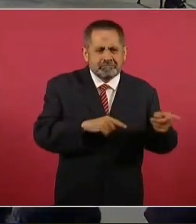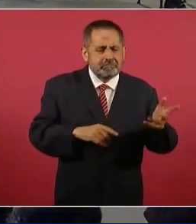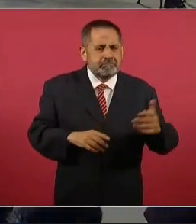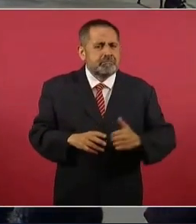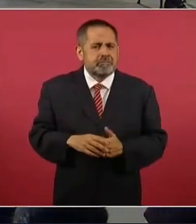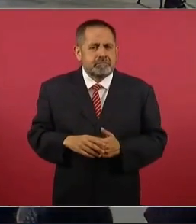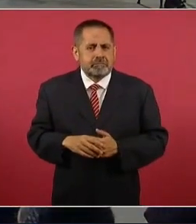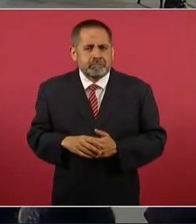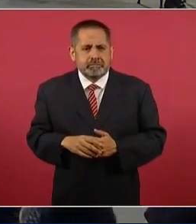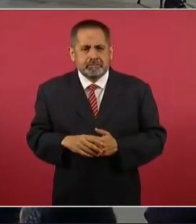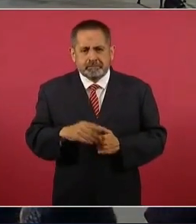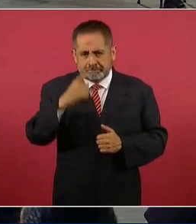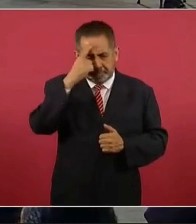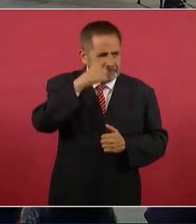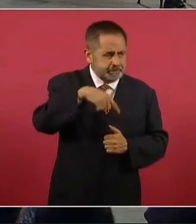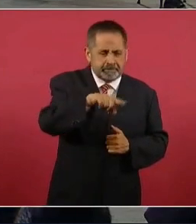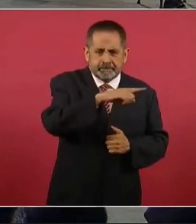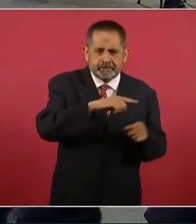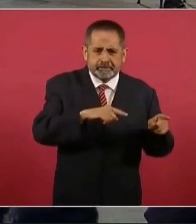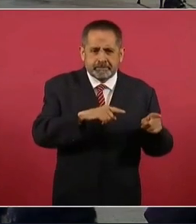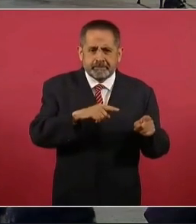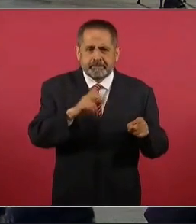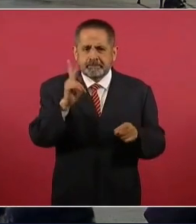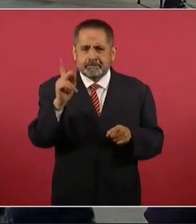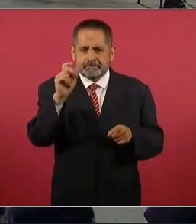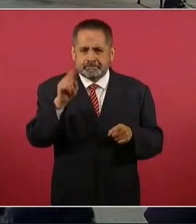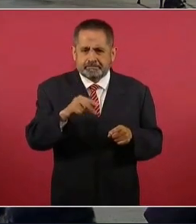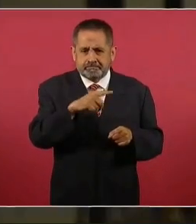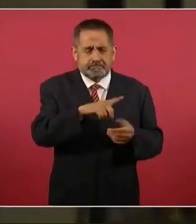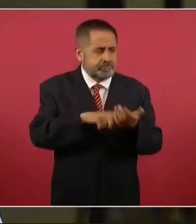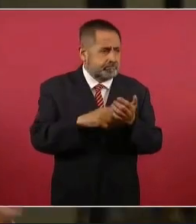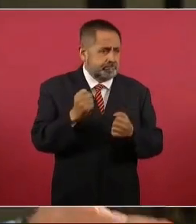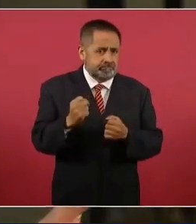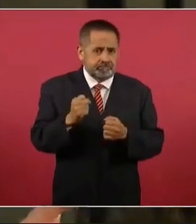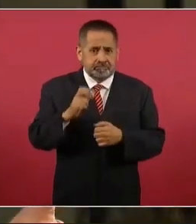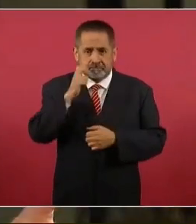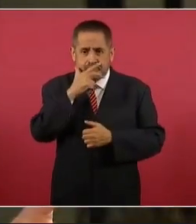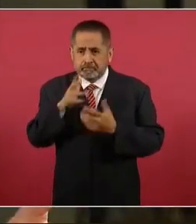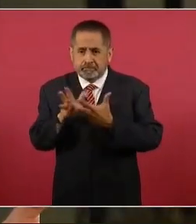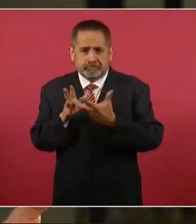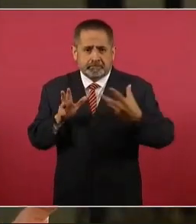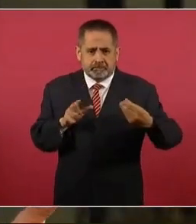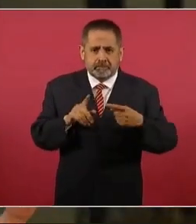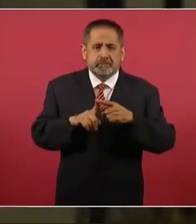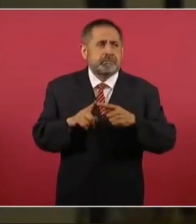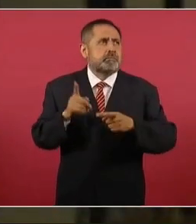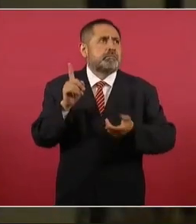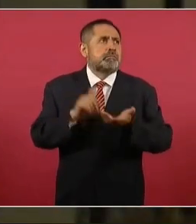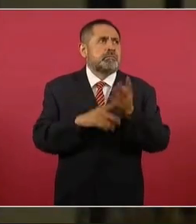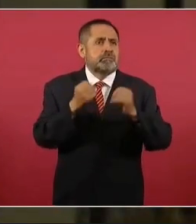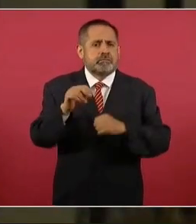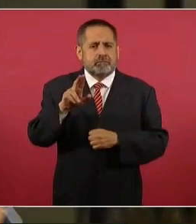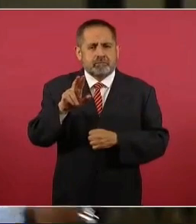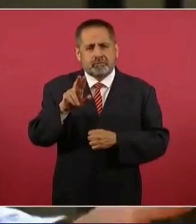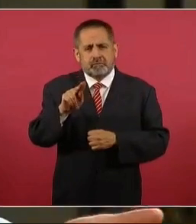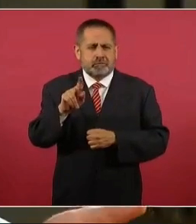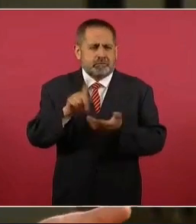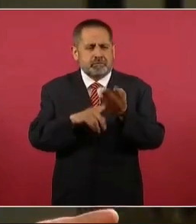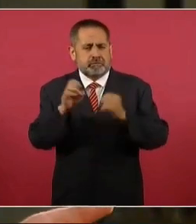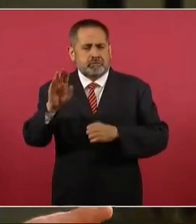momento en el que, para bajarle la presión al panismo que venía fuerte de Chihuahua, le estoy hablando de finales de los 80, principios de los